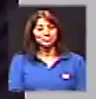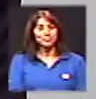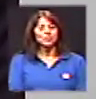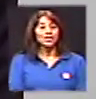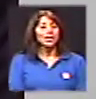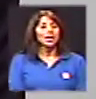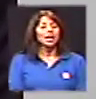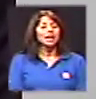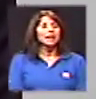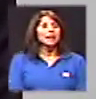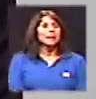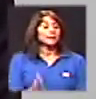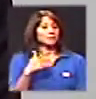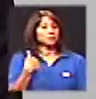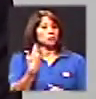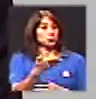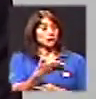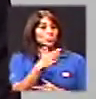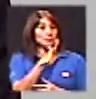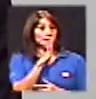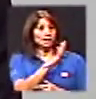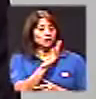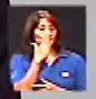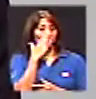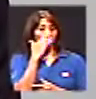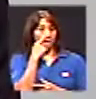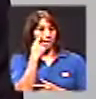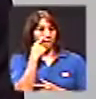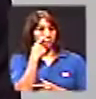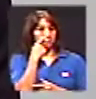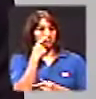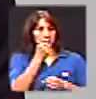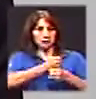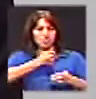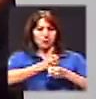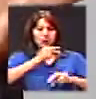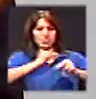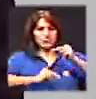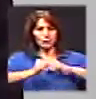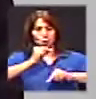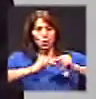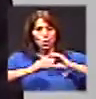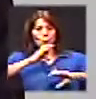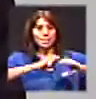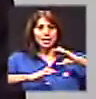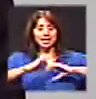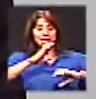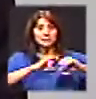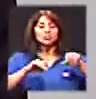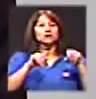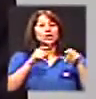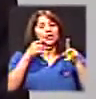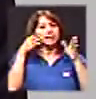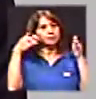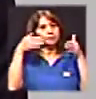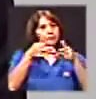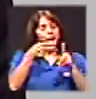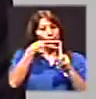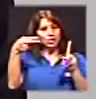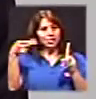Posteriormente, su papá, que se dedicó al comercio y a hotelería,